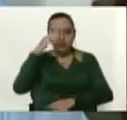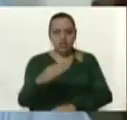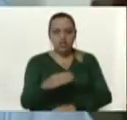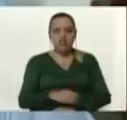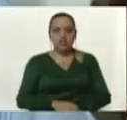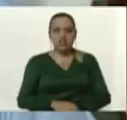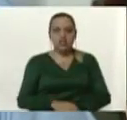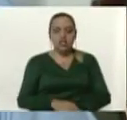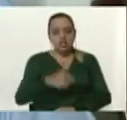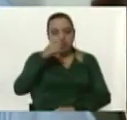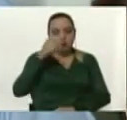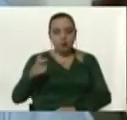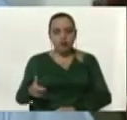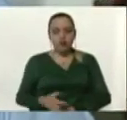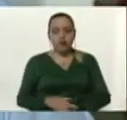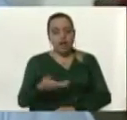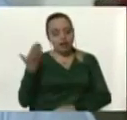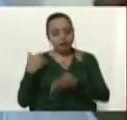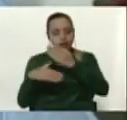rebelión inolvidable,